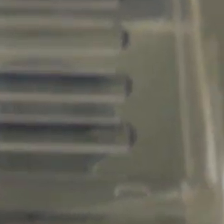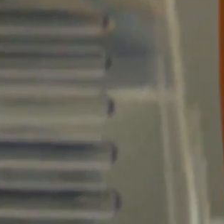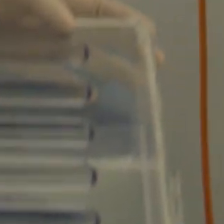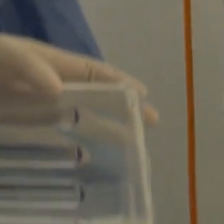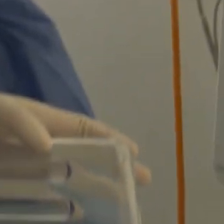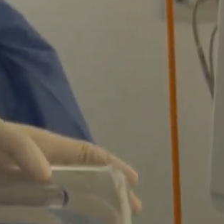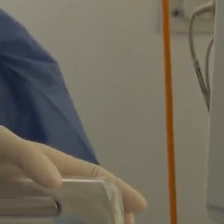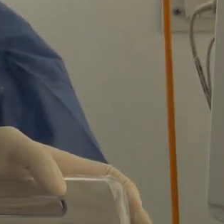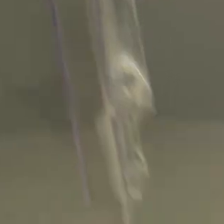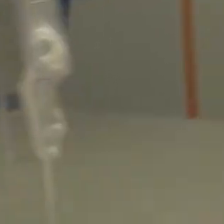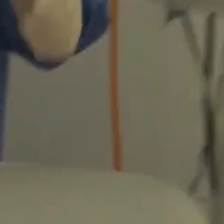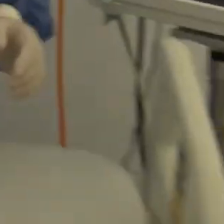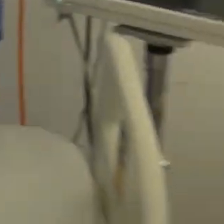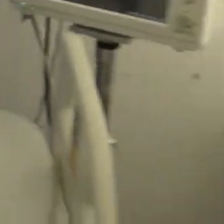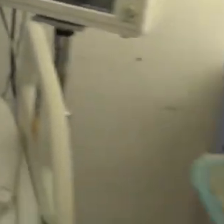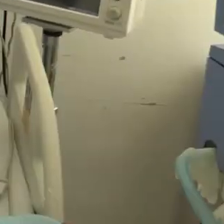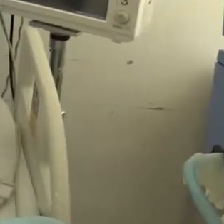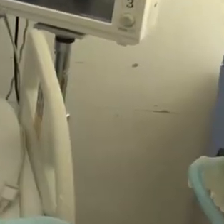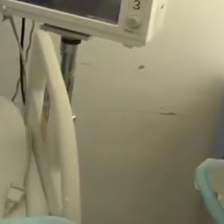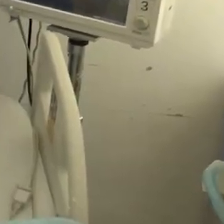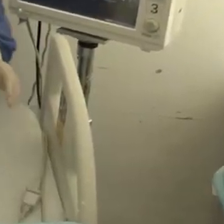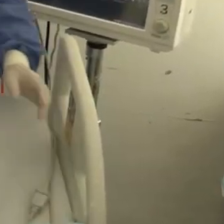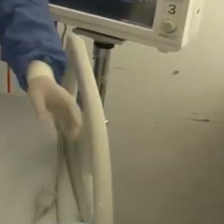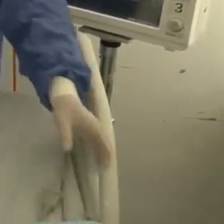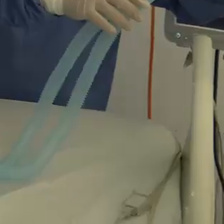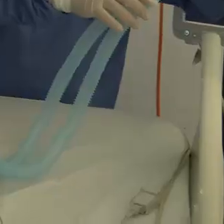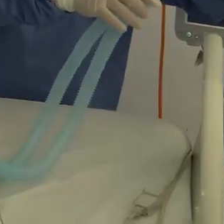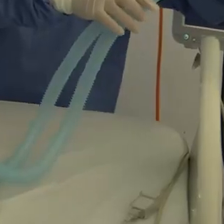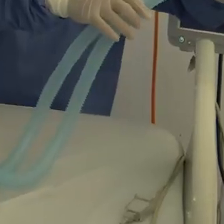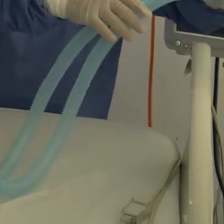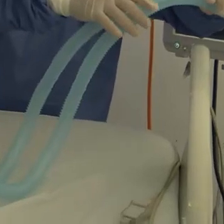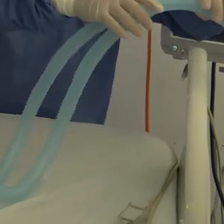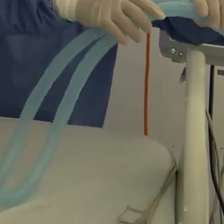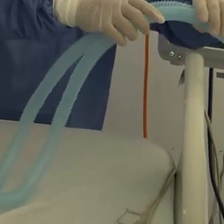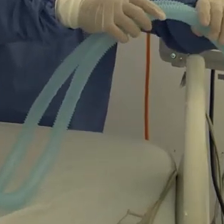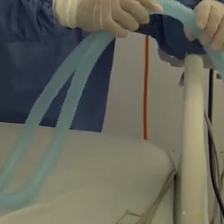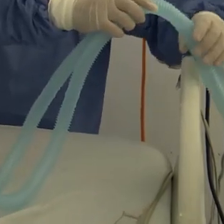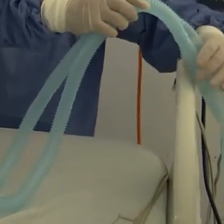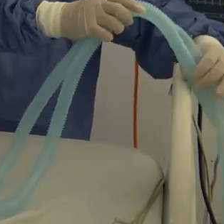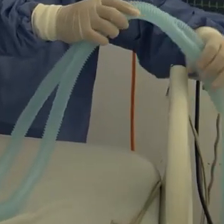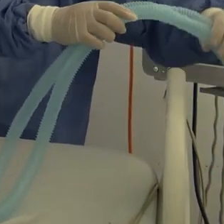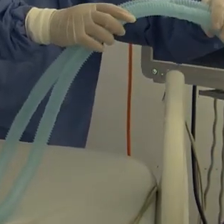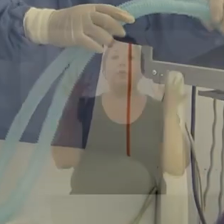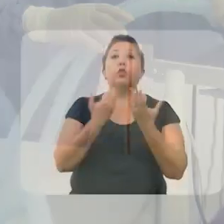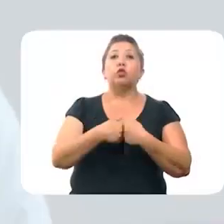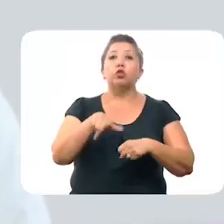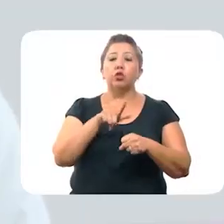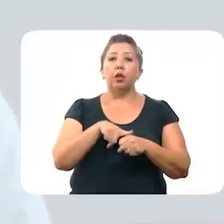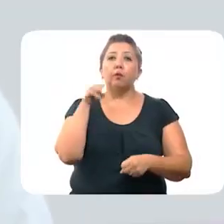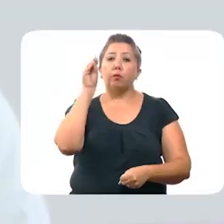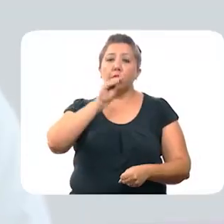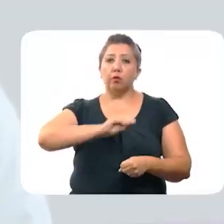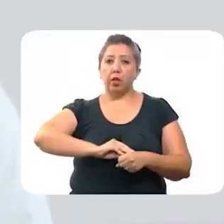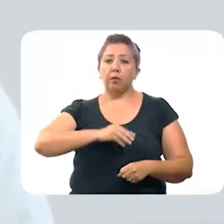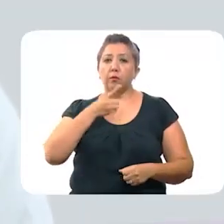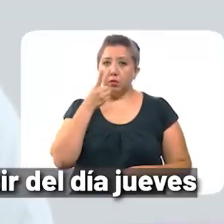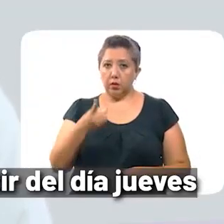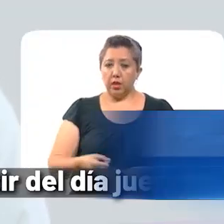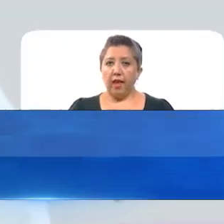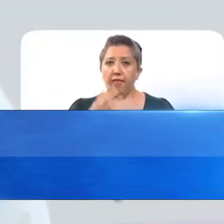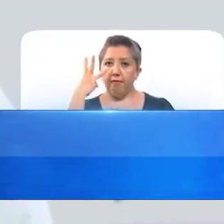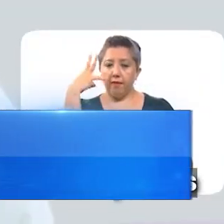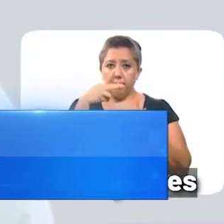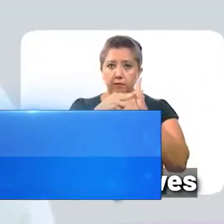en un 32%, mientras que las hospitalizaciones registraron un incremento del 43%. Pondremos en marcha